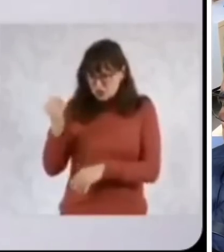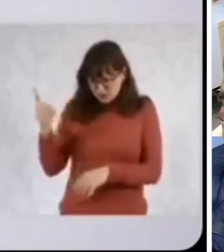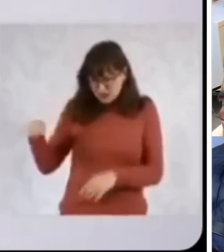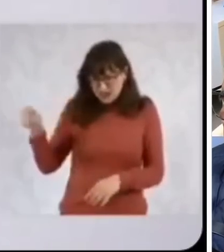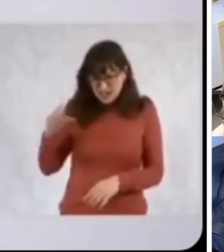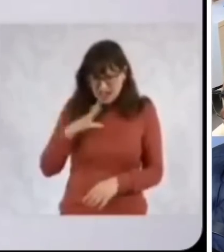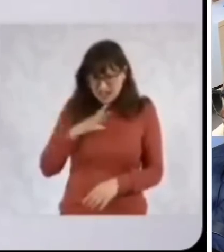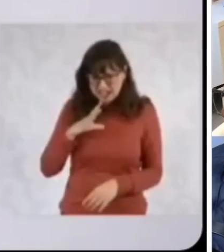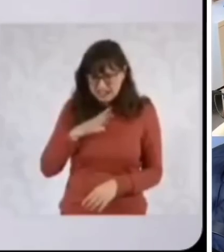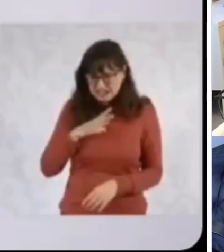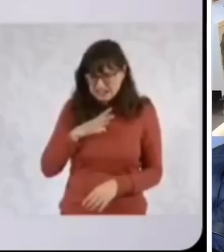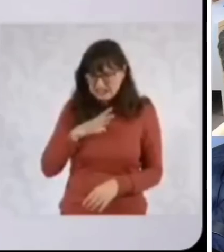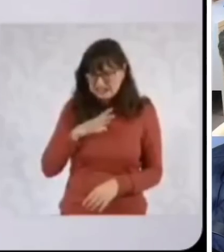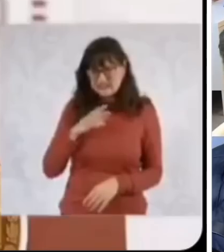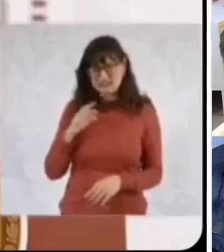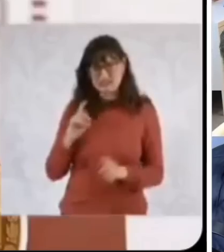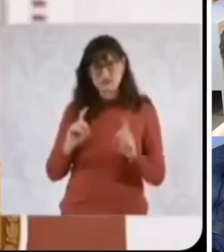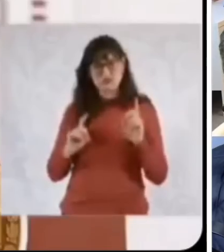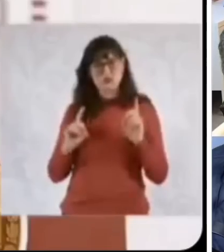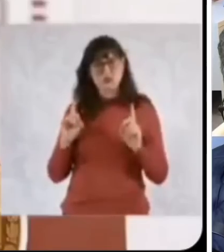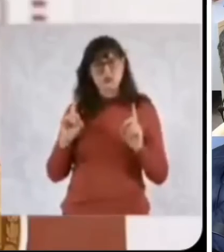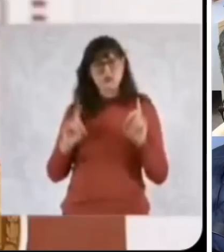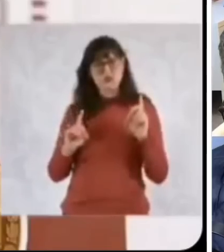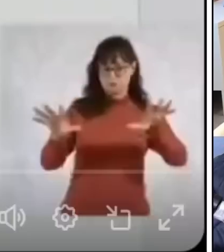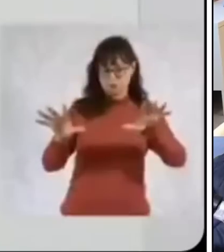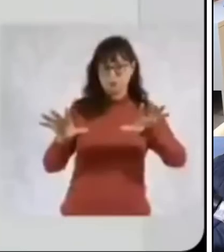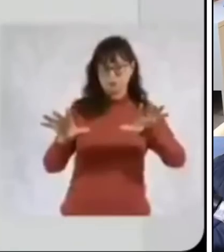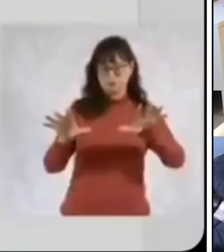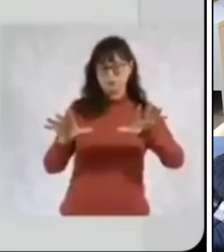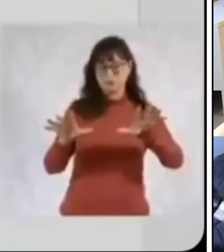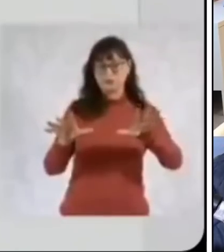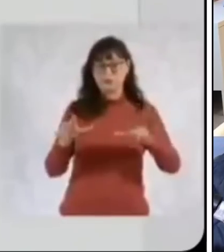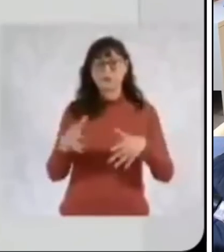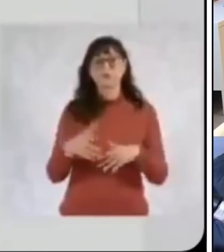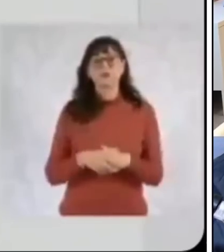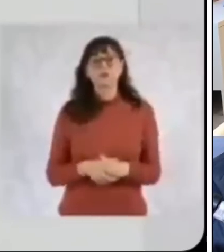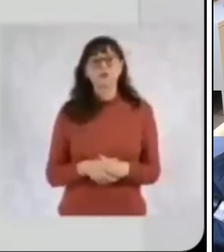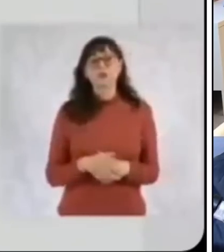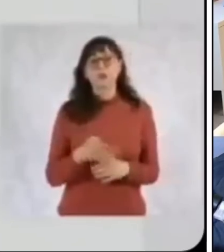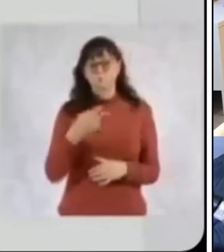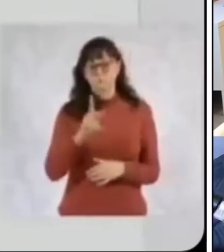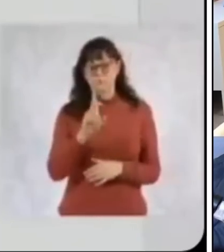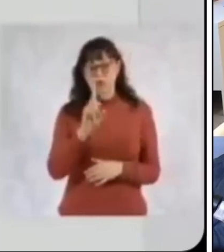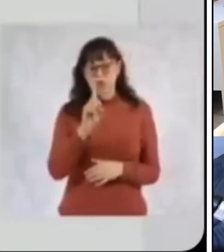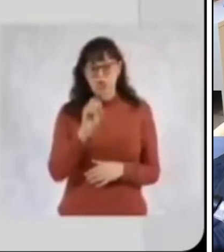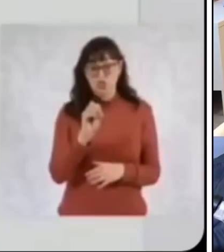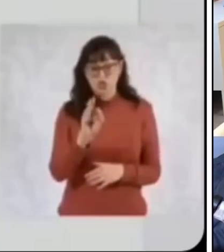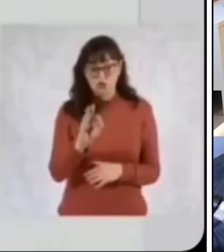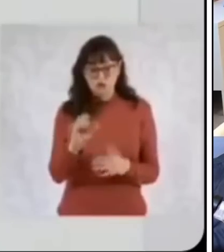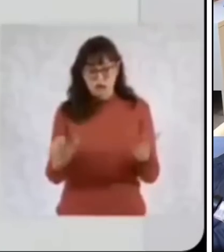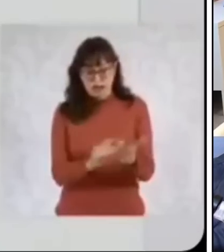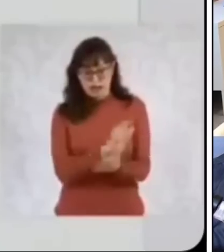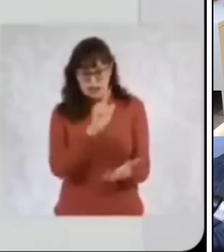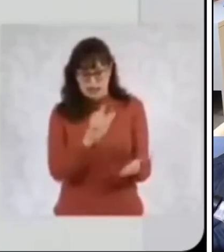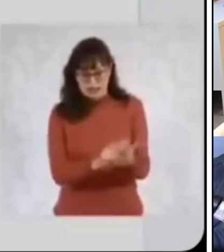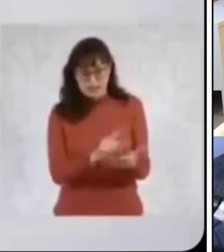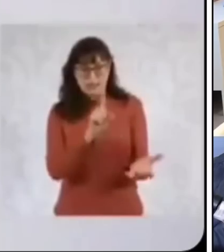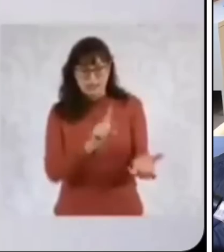nuevamente a esta jueza ignorante. Entonces, el diario oficial tiene una ley, no es que las